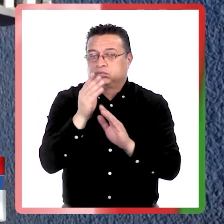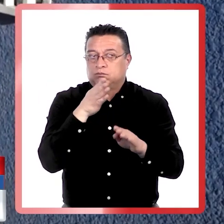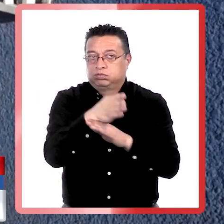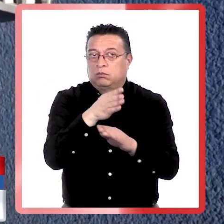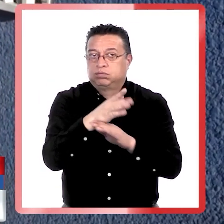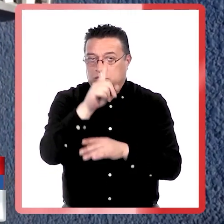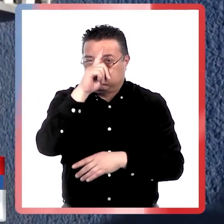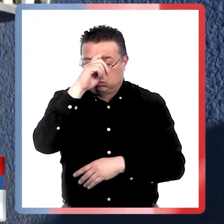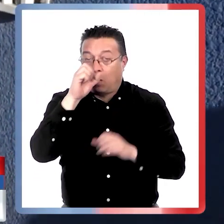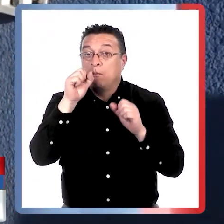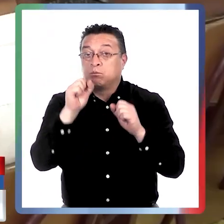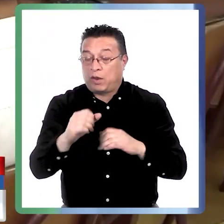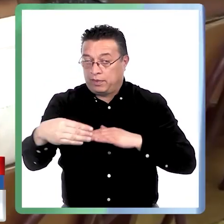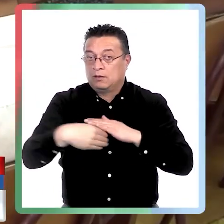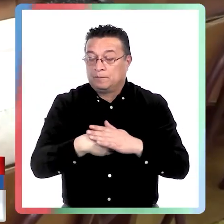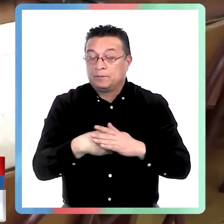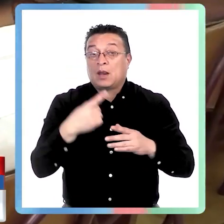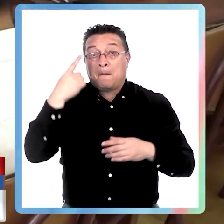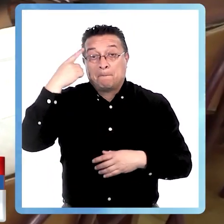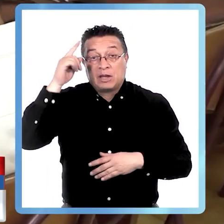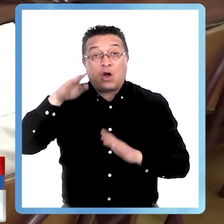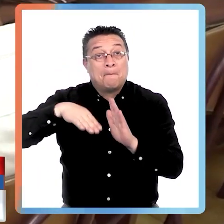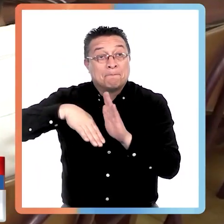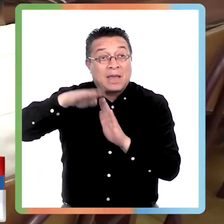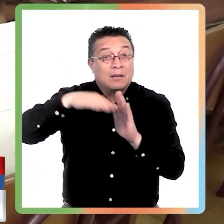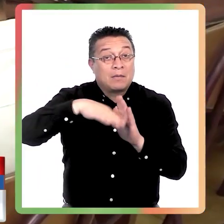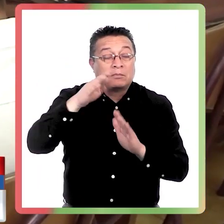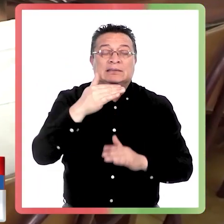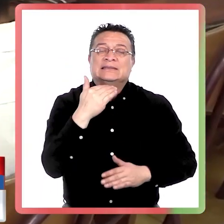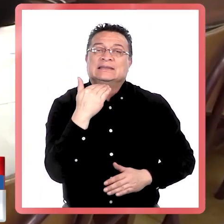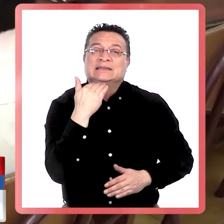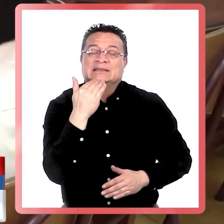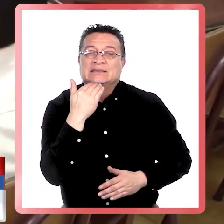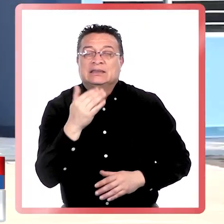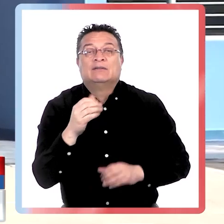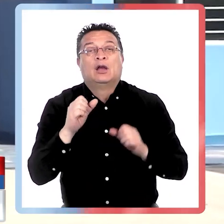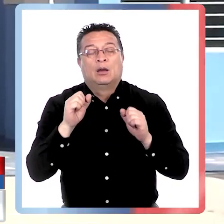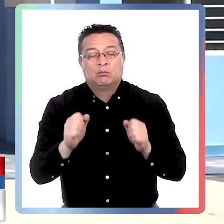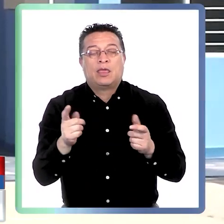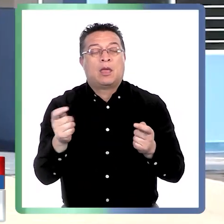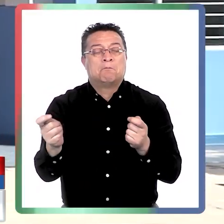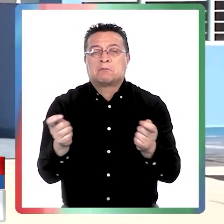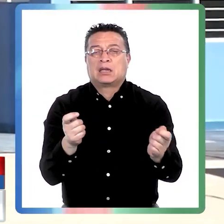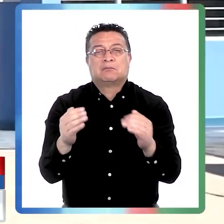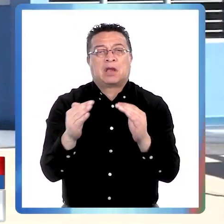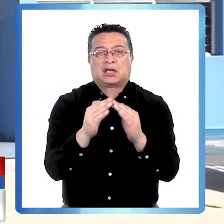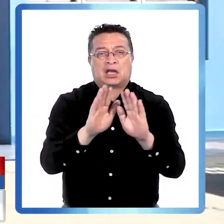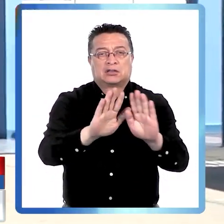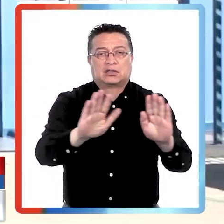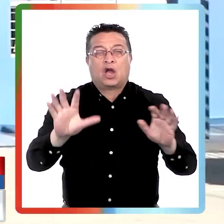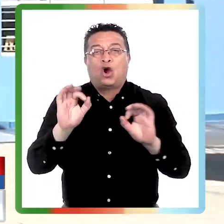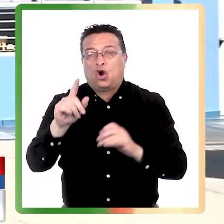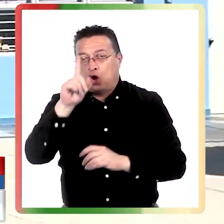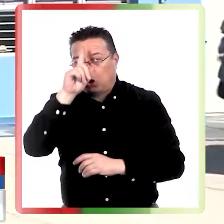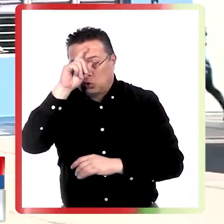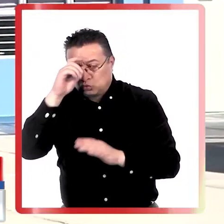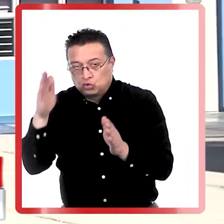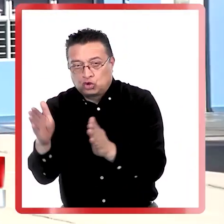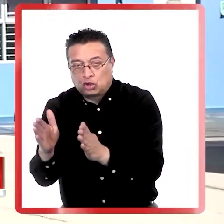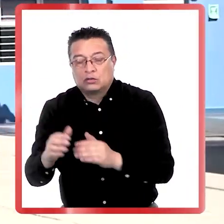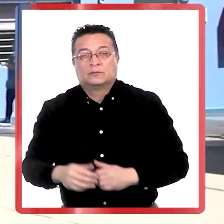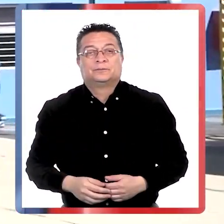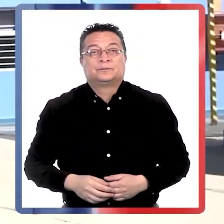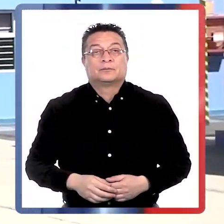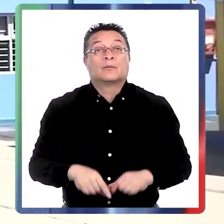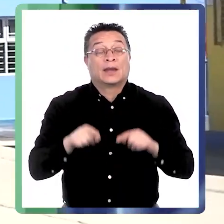en las consultas por enfermedades respiratorias, aunque se espera que la mayoría sean cuadros leves que puedan ser manejados en el hogar o en